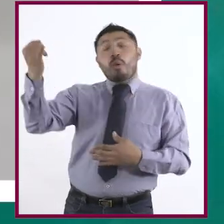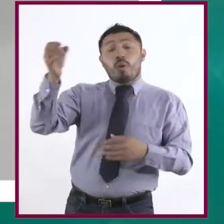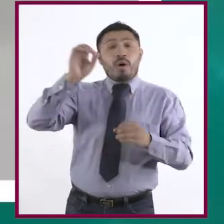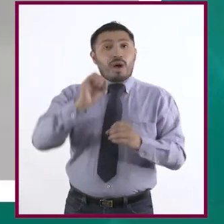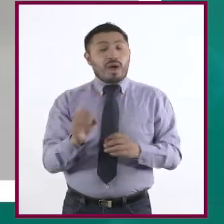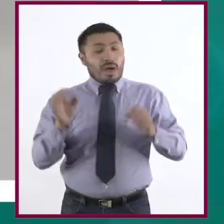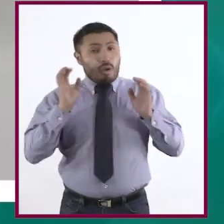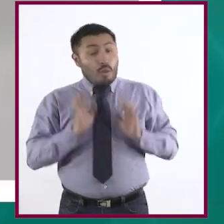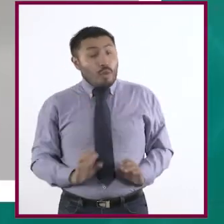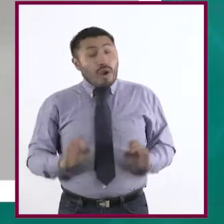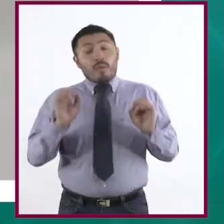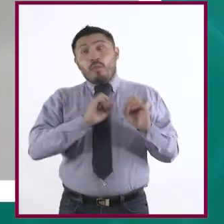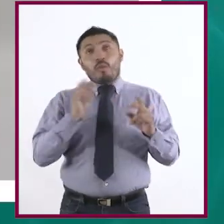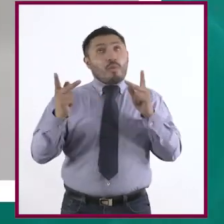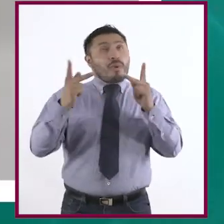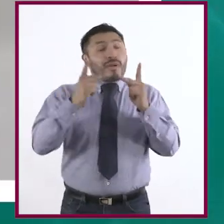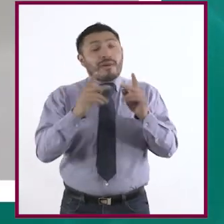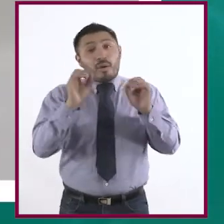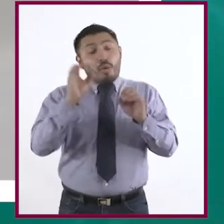vamos a encontrar.